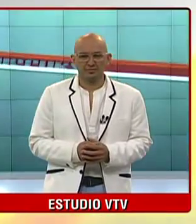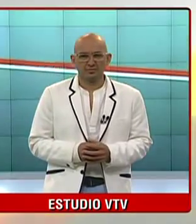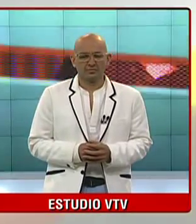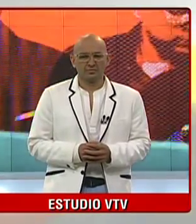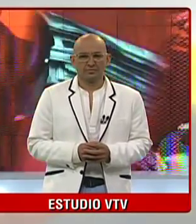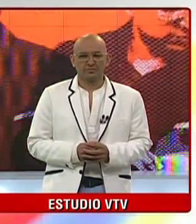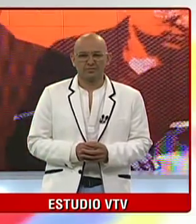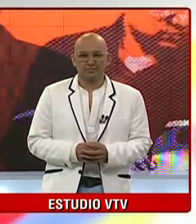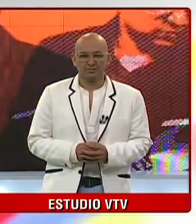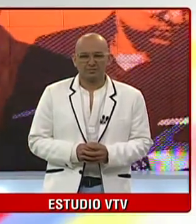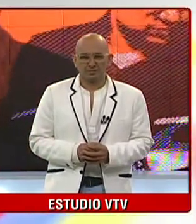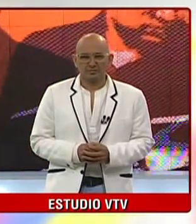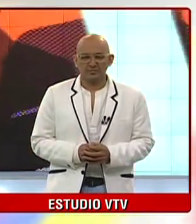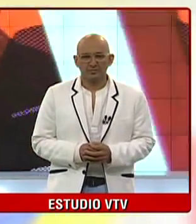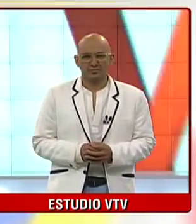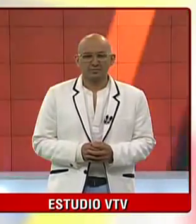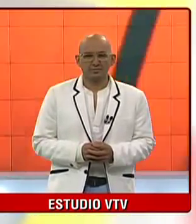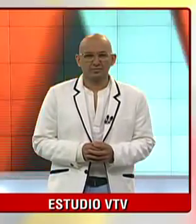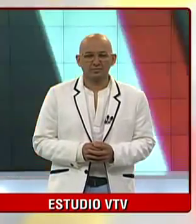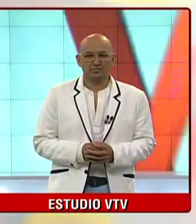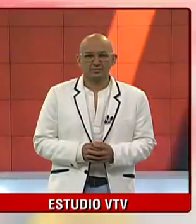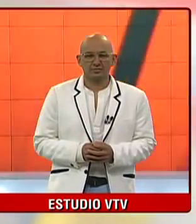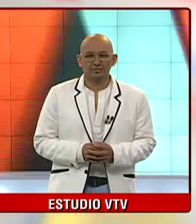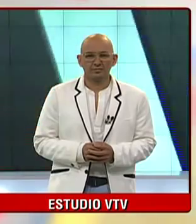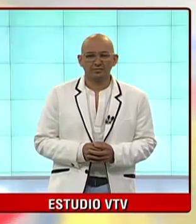develando. Para nosotros,